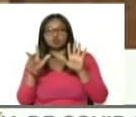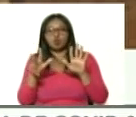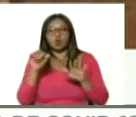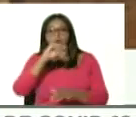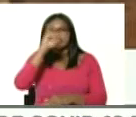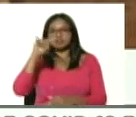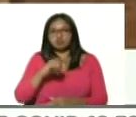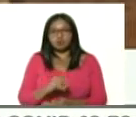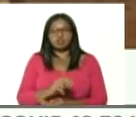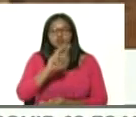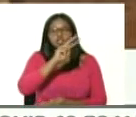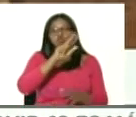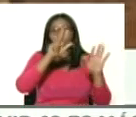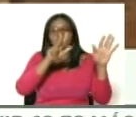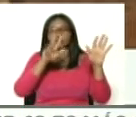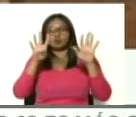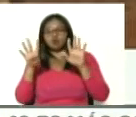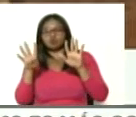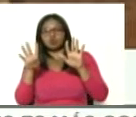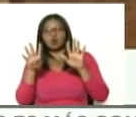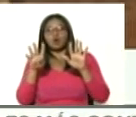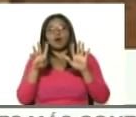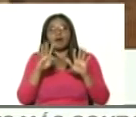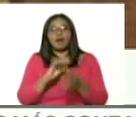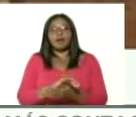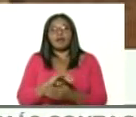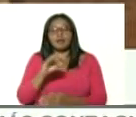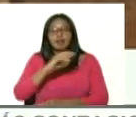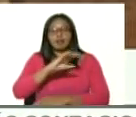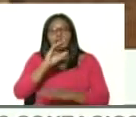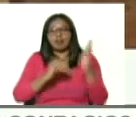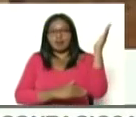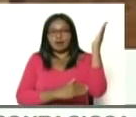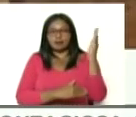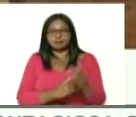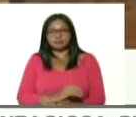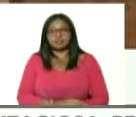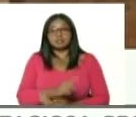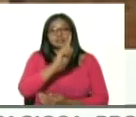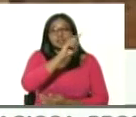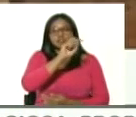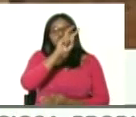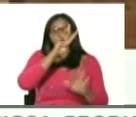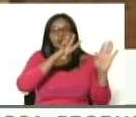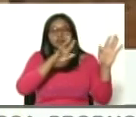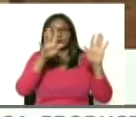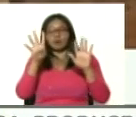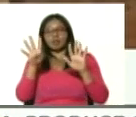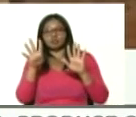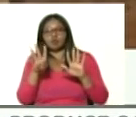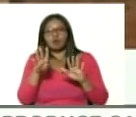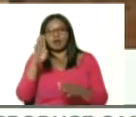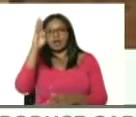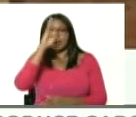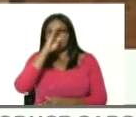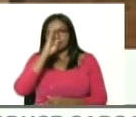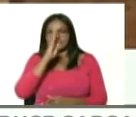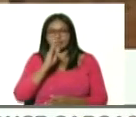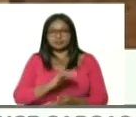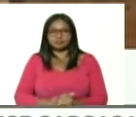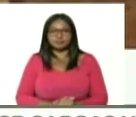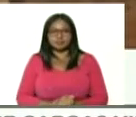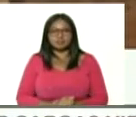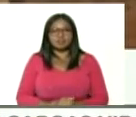264 en Lara, 198 en Falcón, 194 en Barinas, 170 en